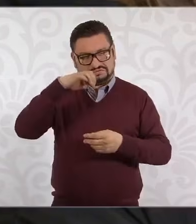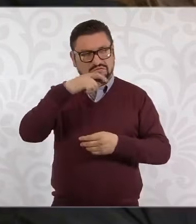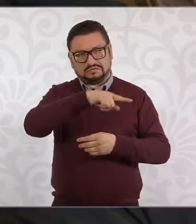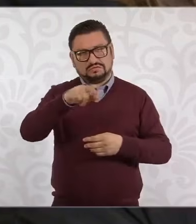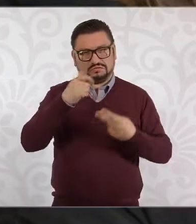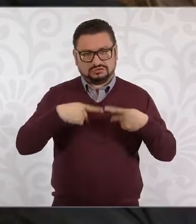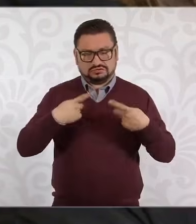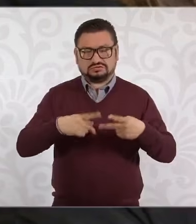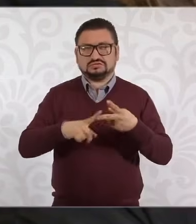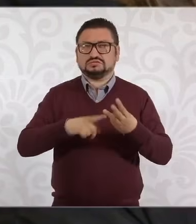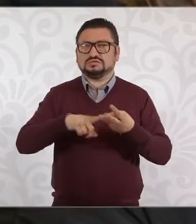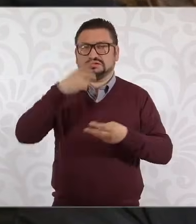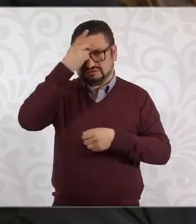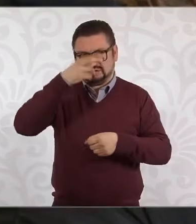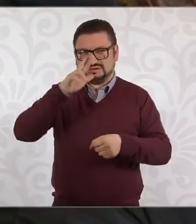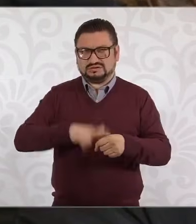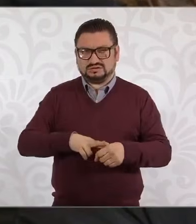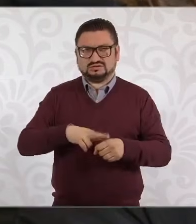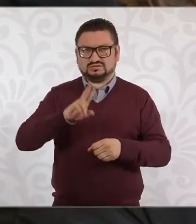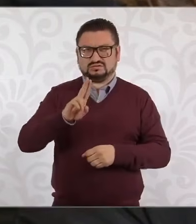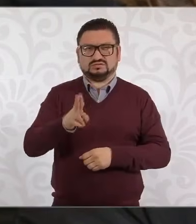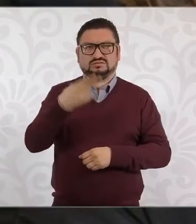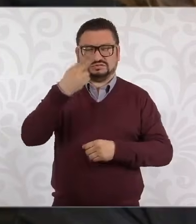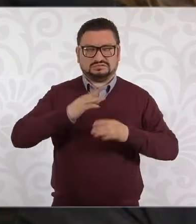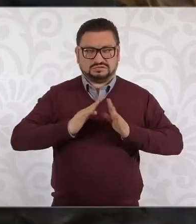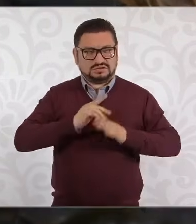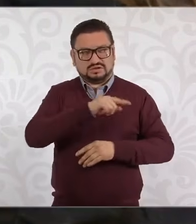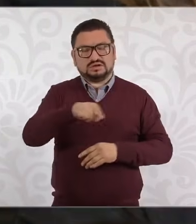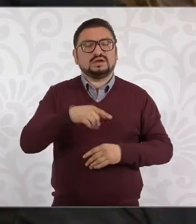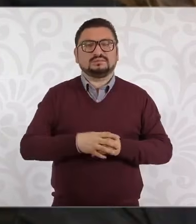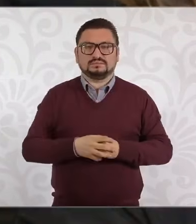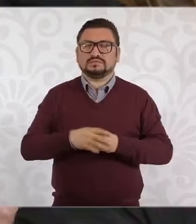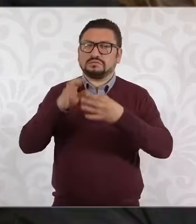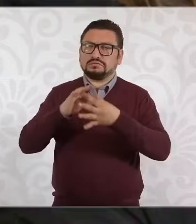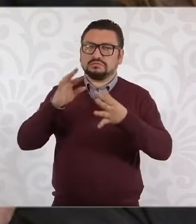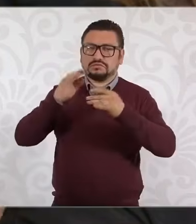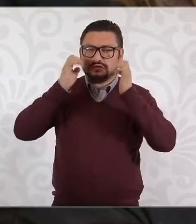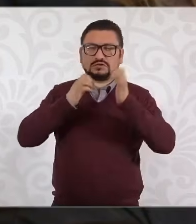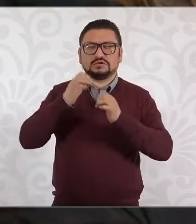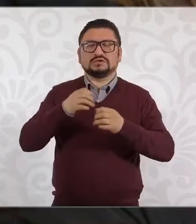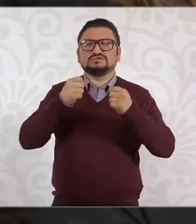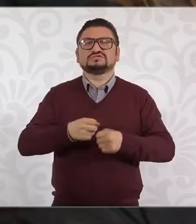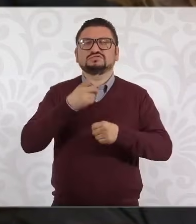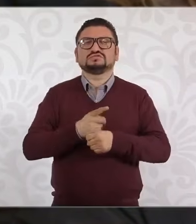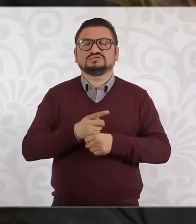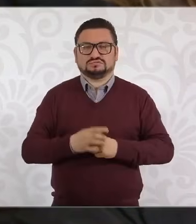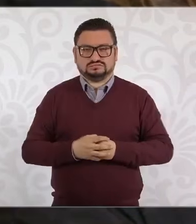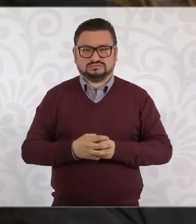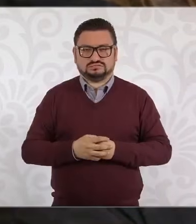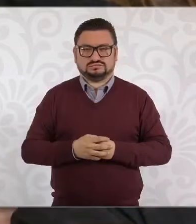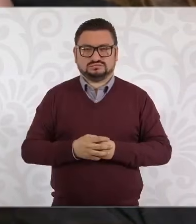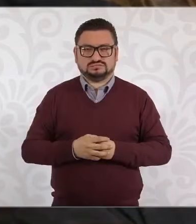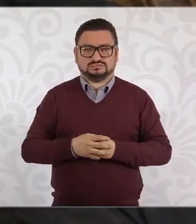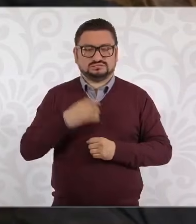el director de la Universidad Militar, el tema era sobre la seguridad. Bueno,